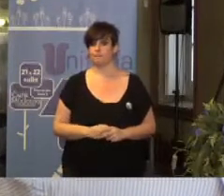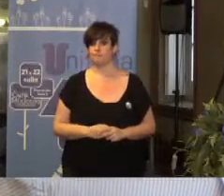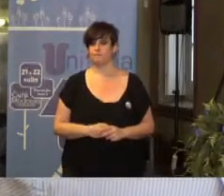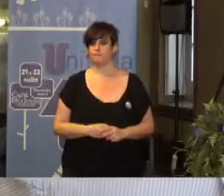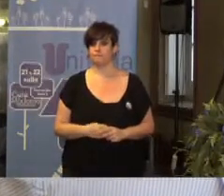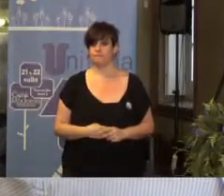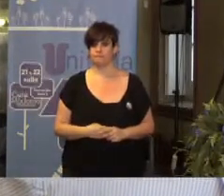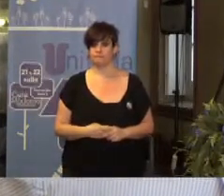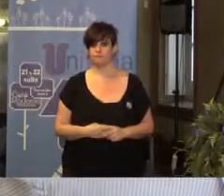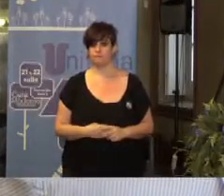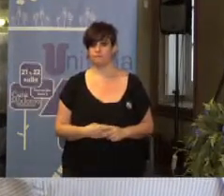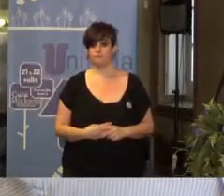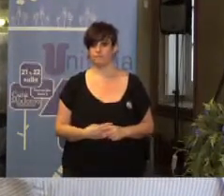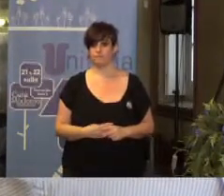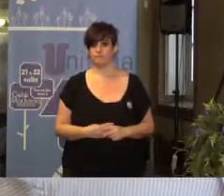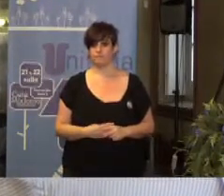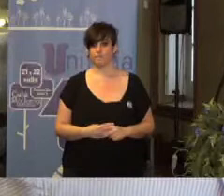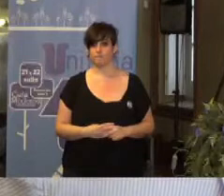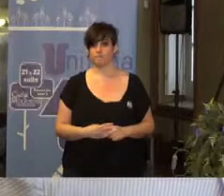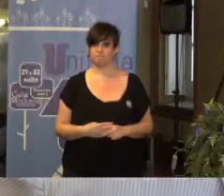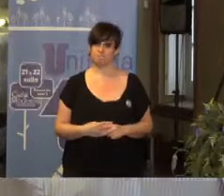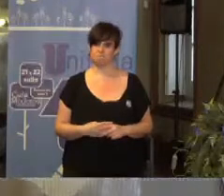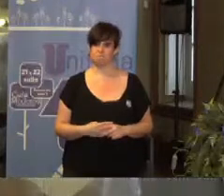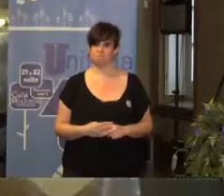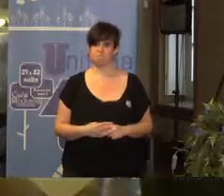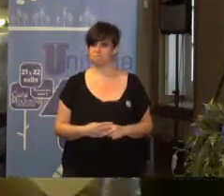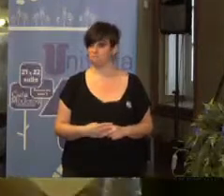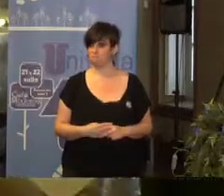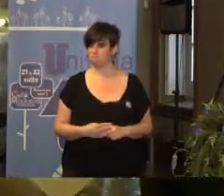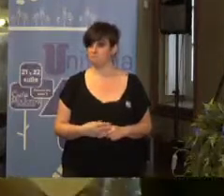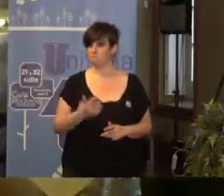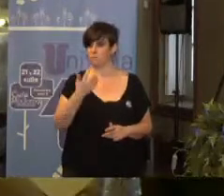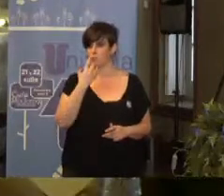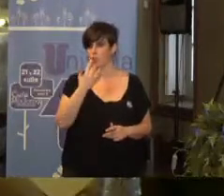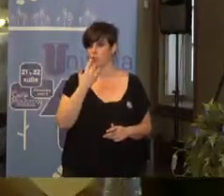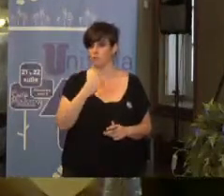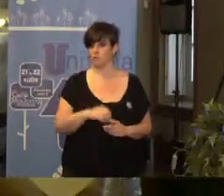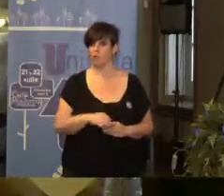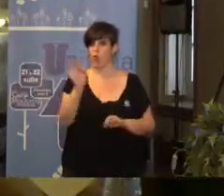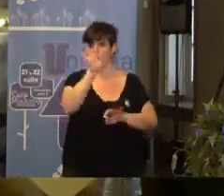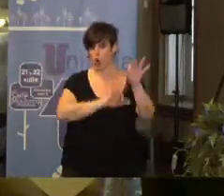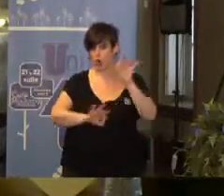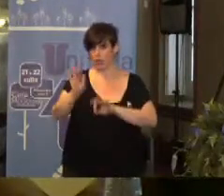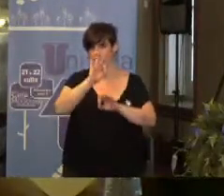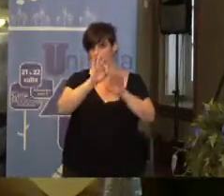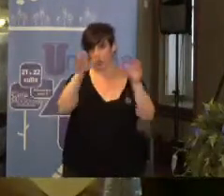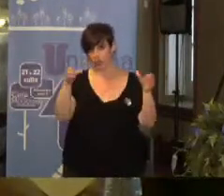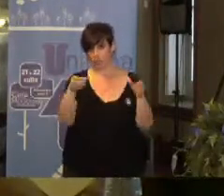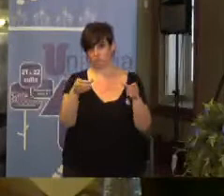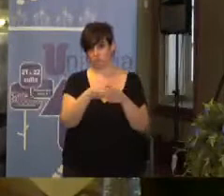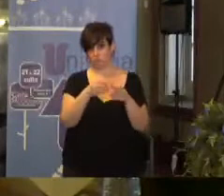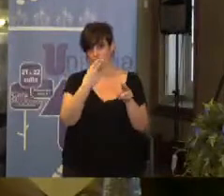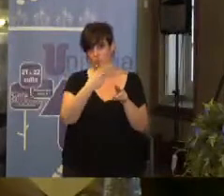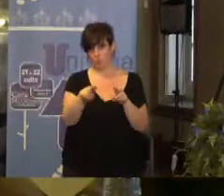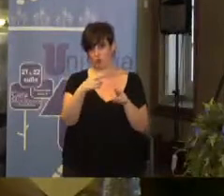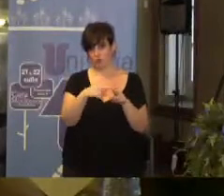o cuestionamento mesmo da fronte, a existencia de diferentes organizacións políticas, pero que